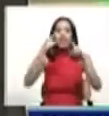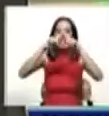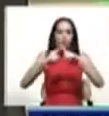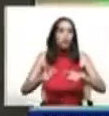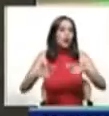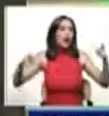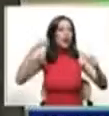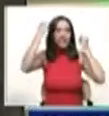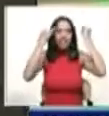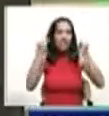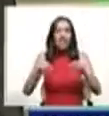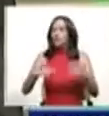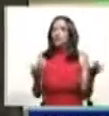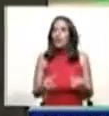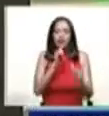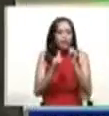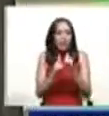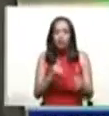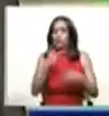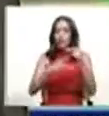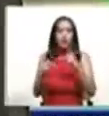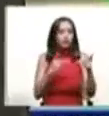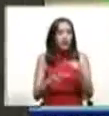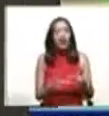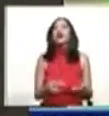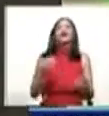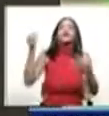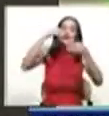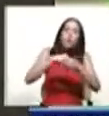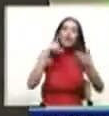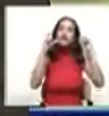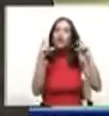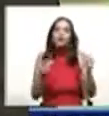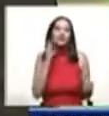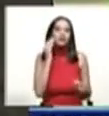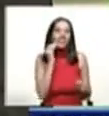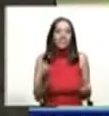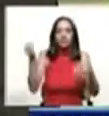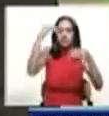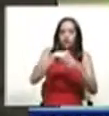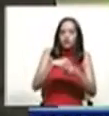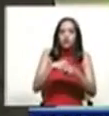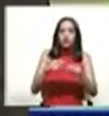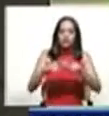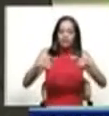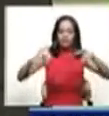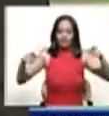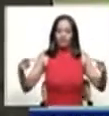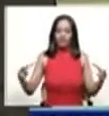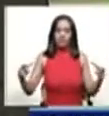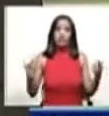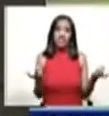ideas, sumar contenido, sumar producción, sumar guión, sumar fotografía, sumar experiencia. Y es lo que este equipo